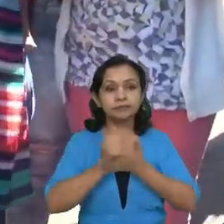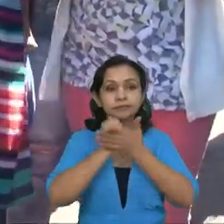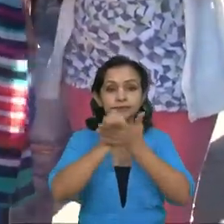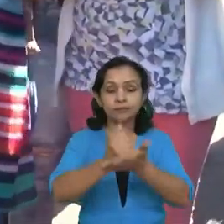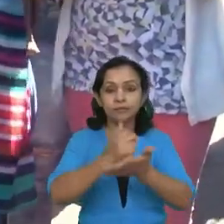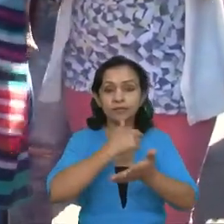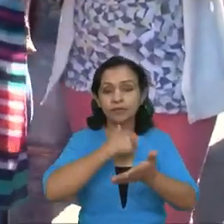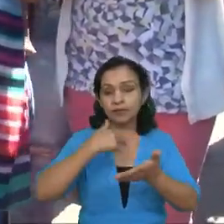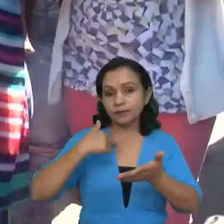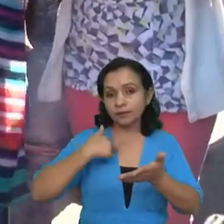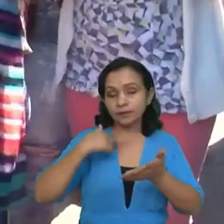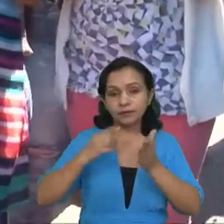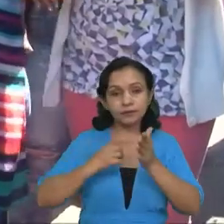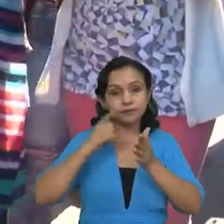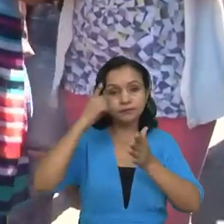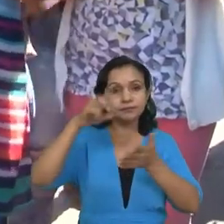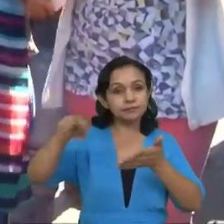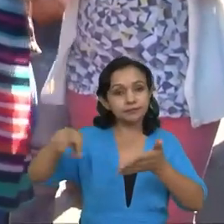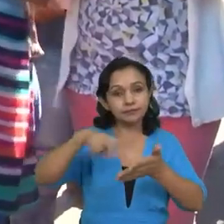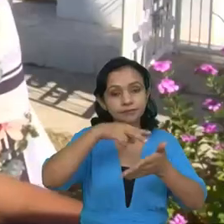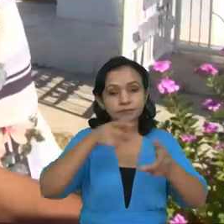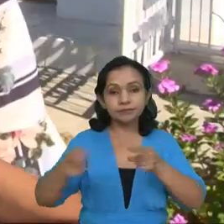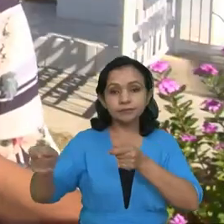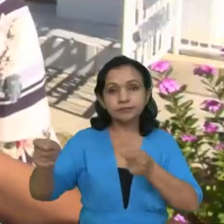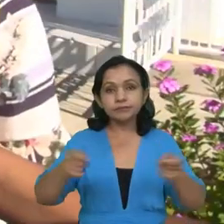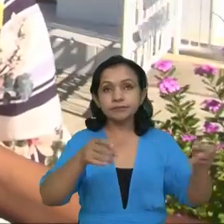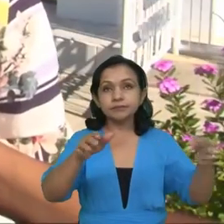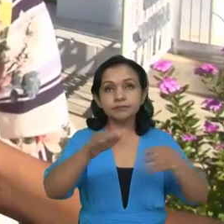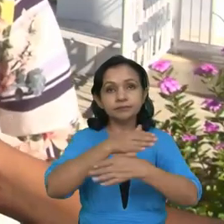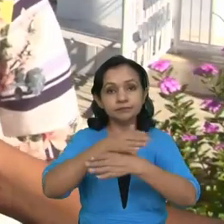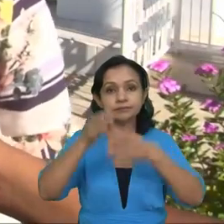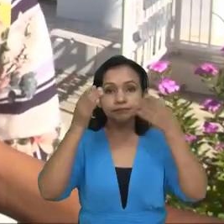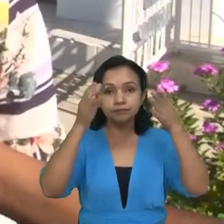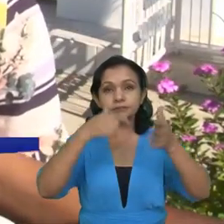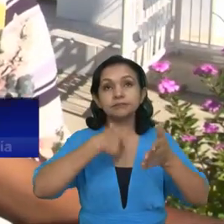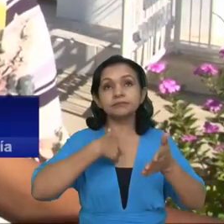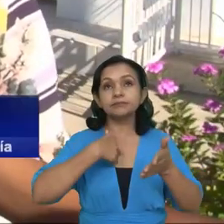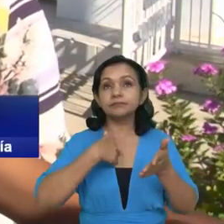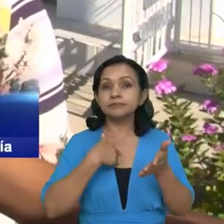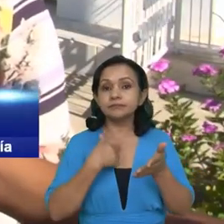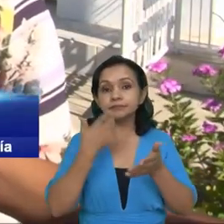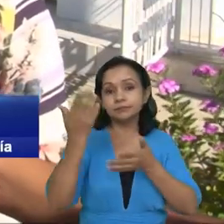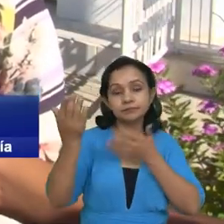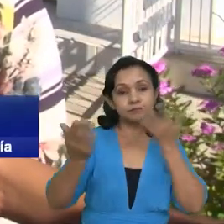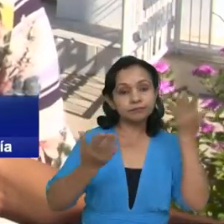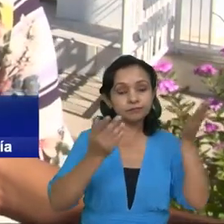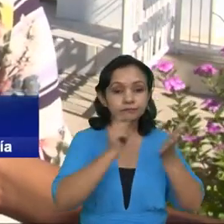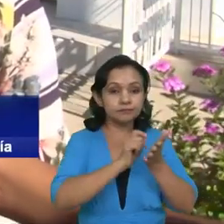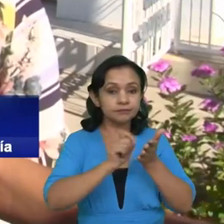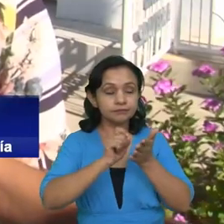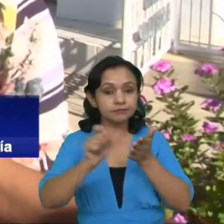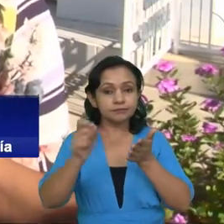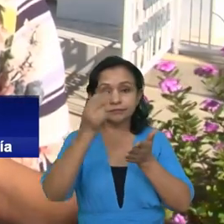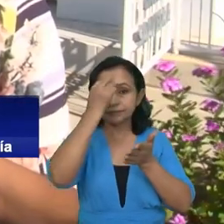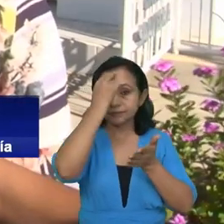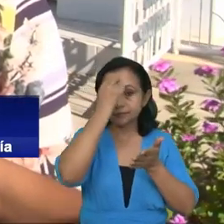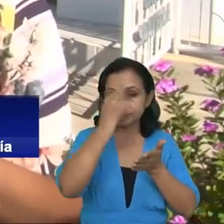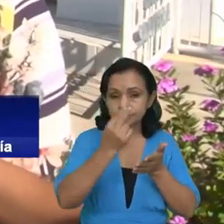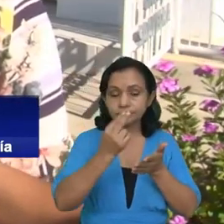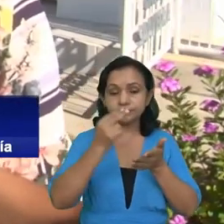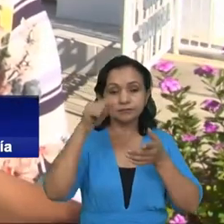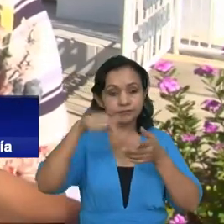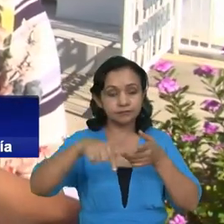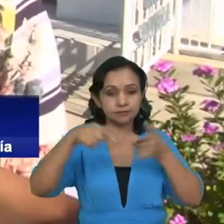se desarrolló una revista cultural que se lo escribí en este poema en homenaje a monimbó